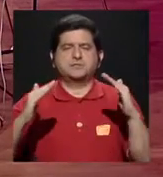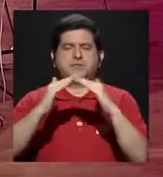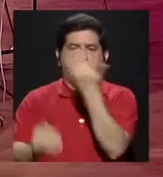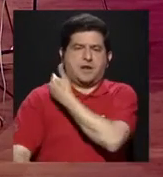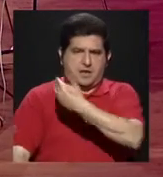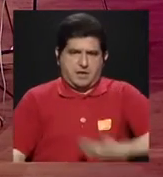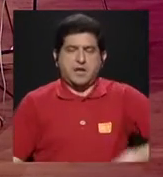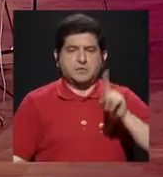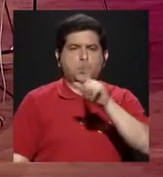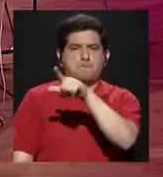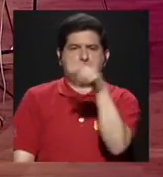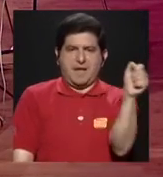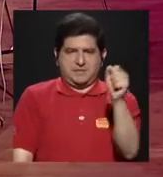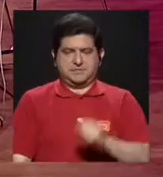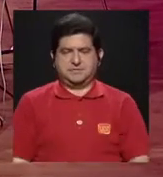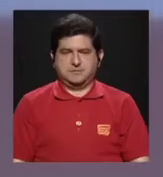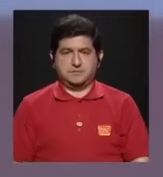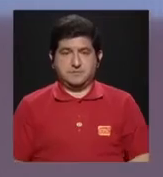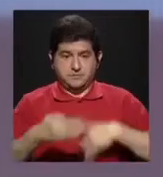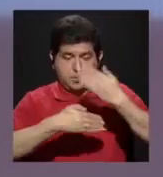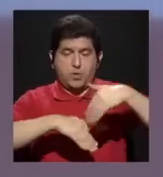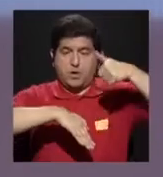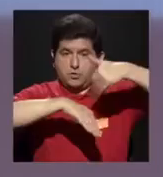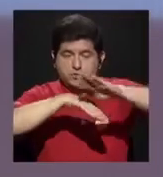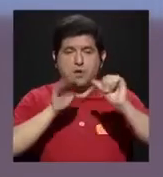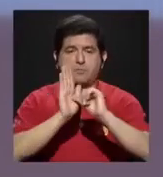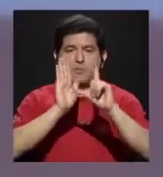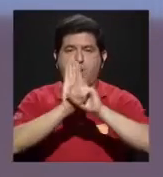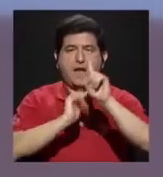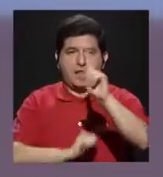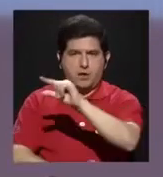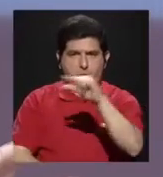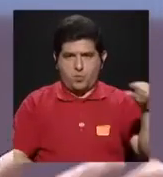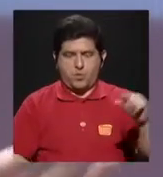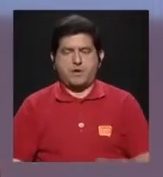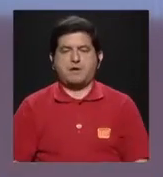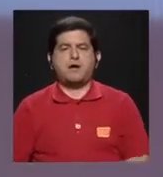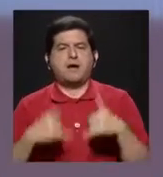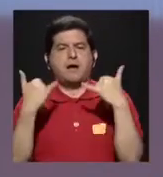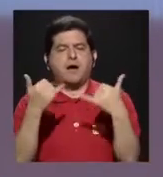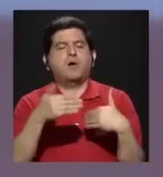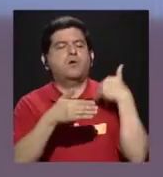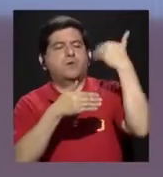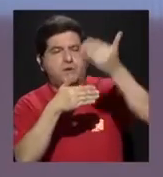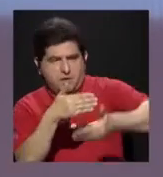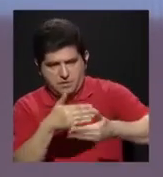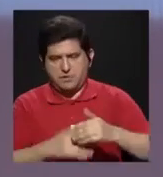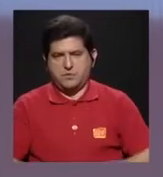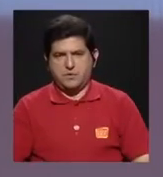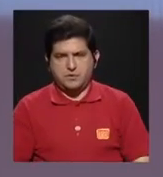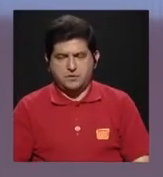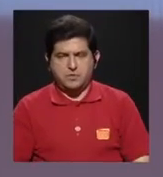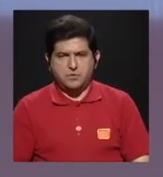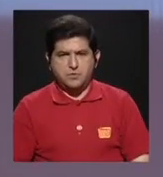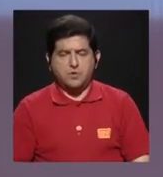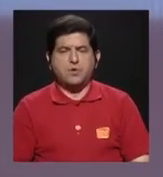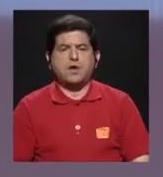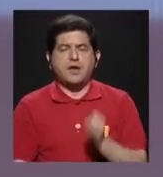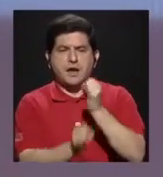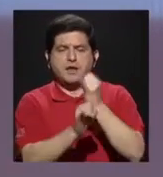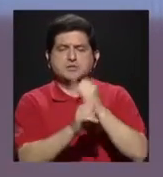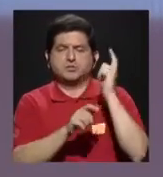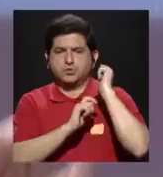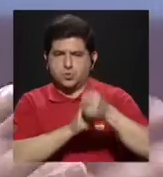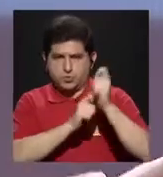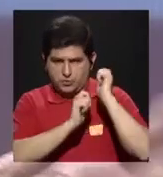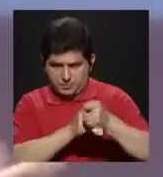Presidencial durante un mes, pasó a la Asamblea Legislativa una semana y ahorita próximamente estará en Incopesca en Punta